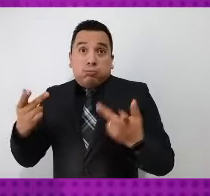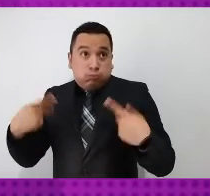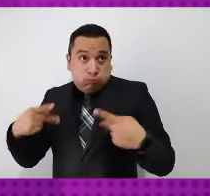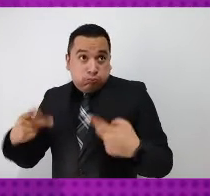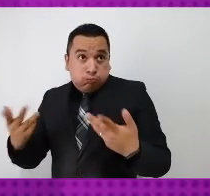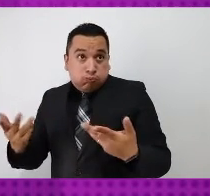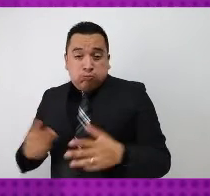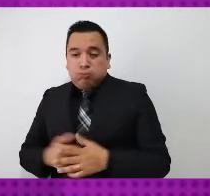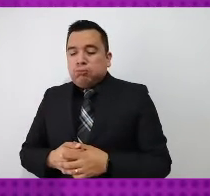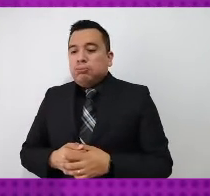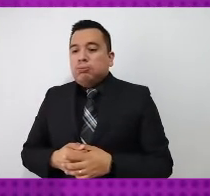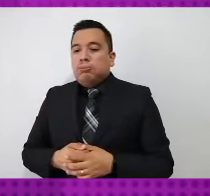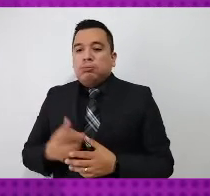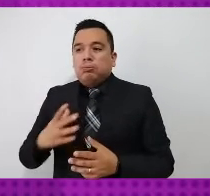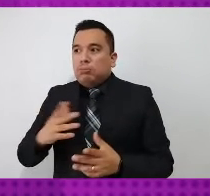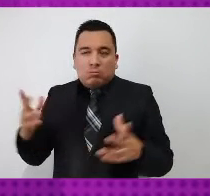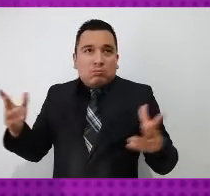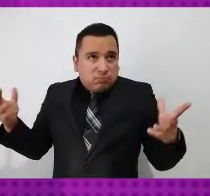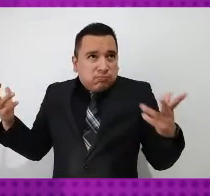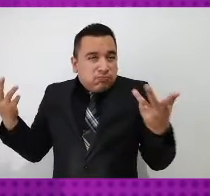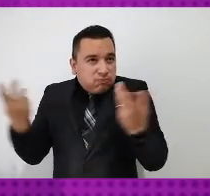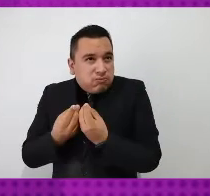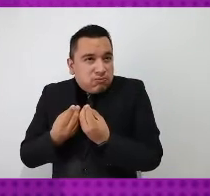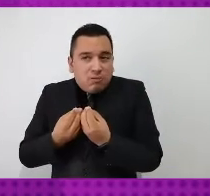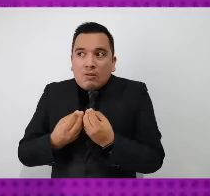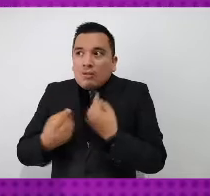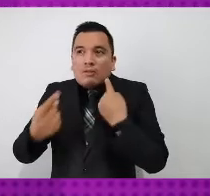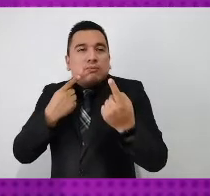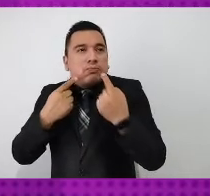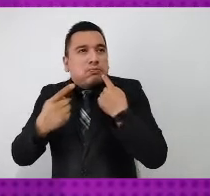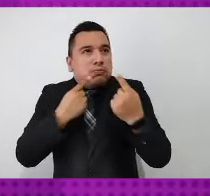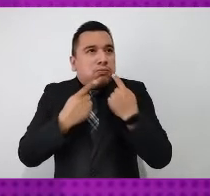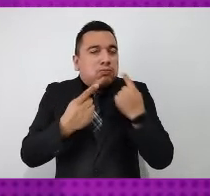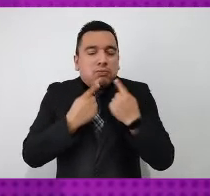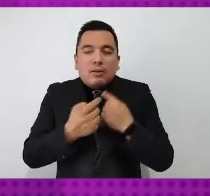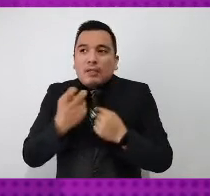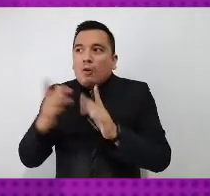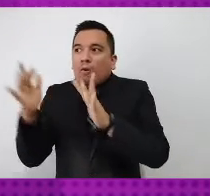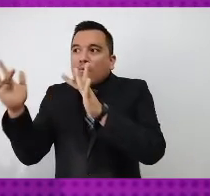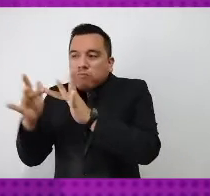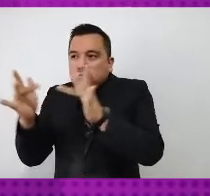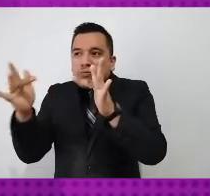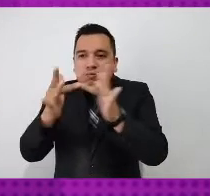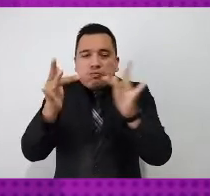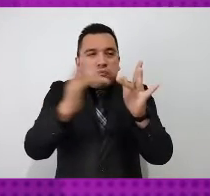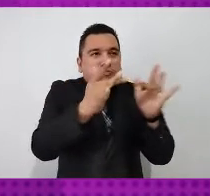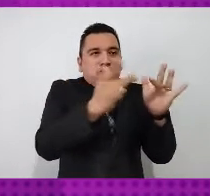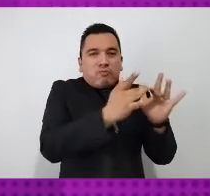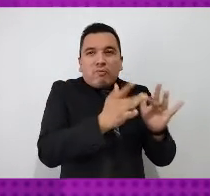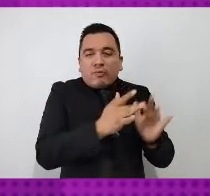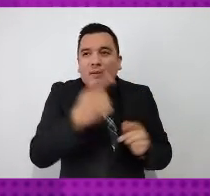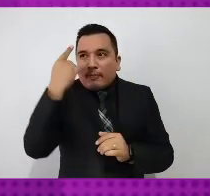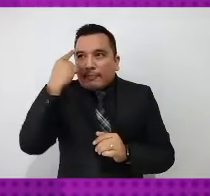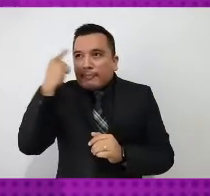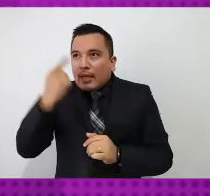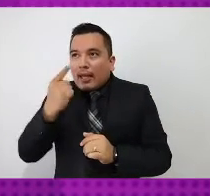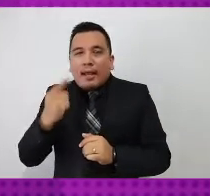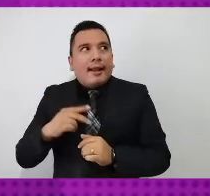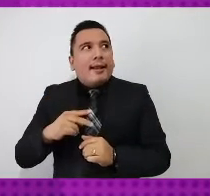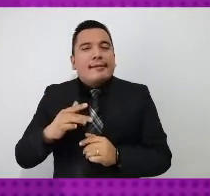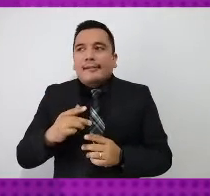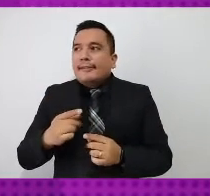entonces el hecho de poder crear alianzas de poder crear espacios en donde